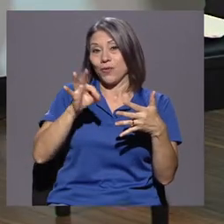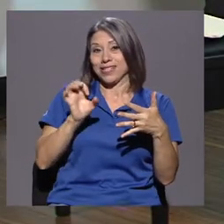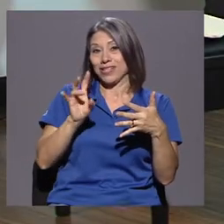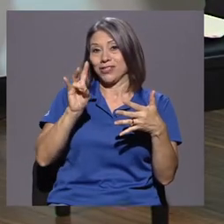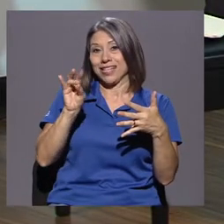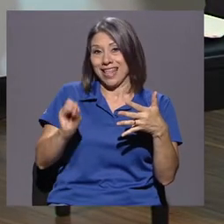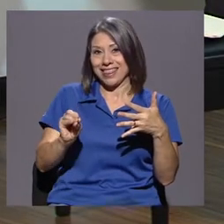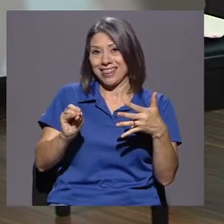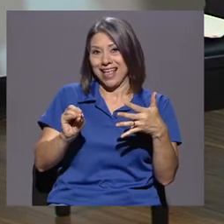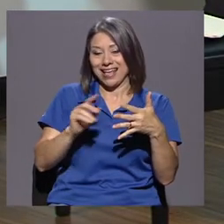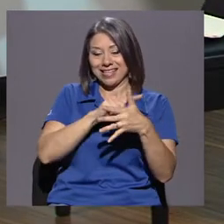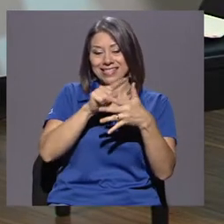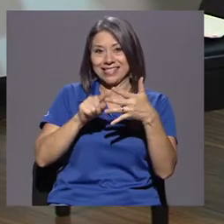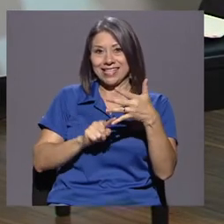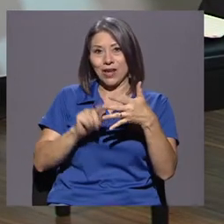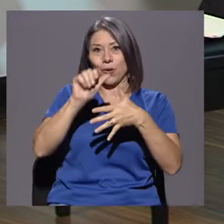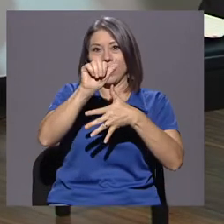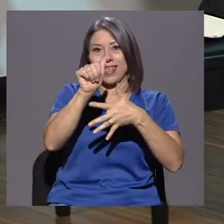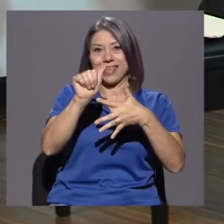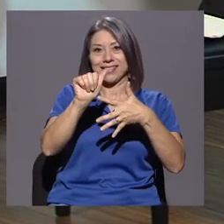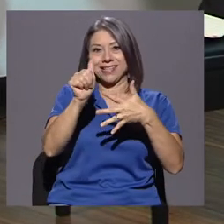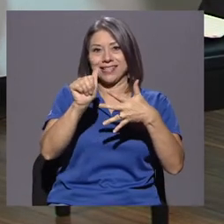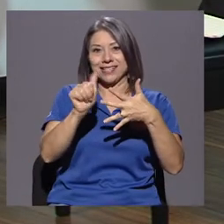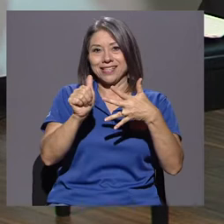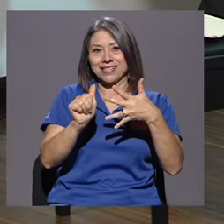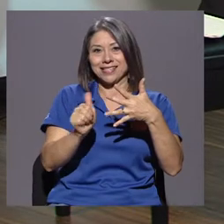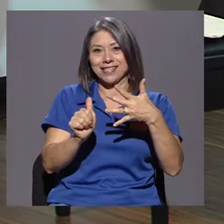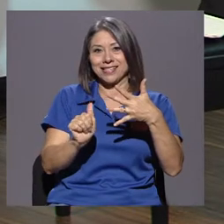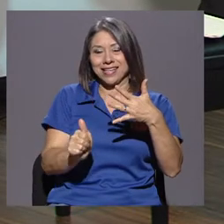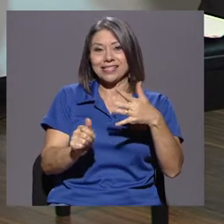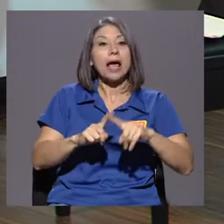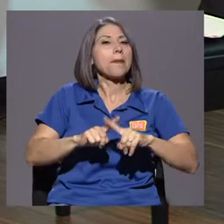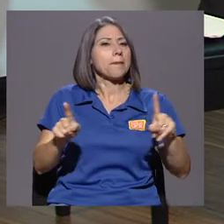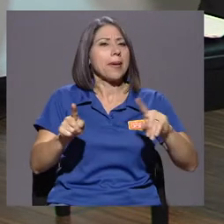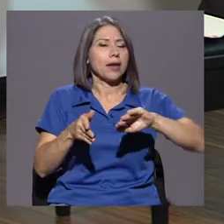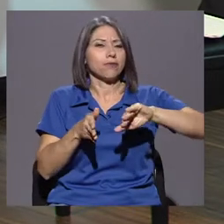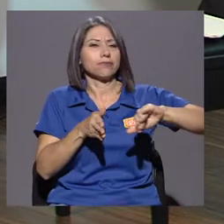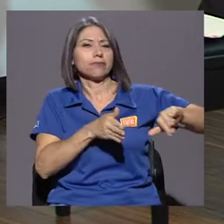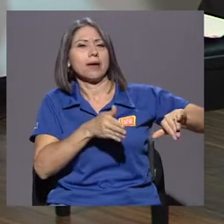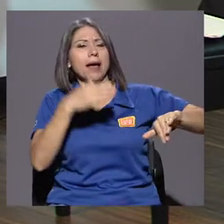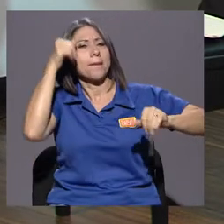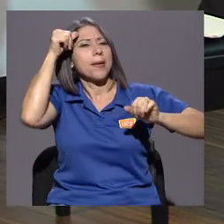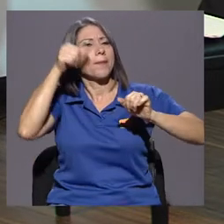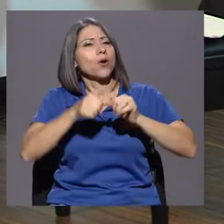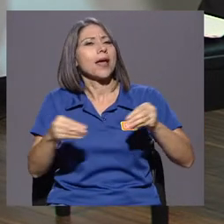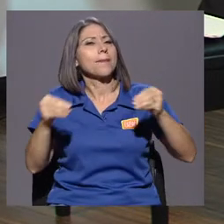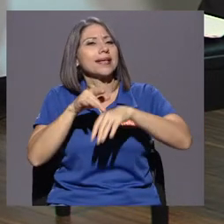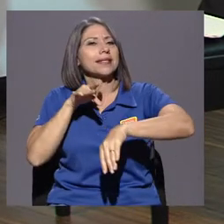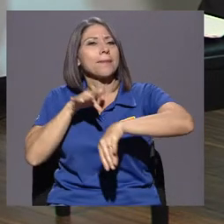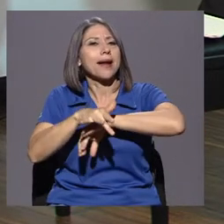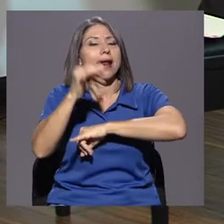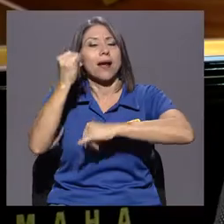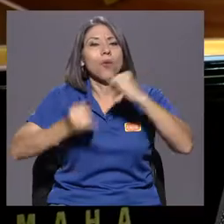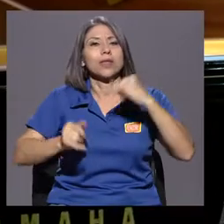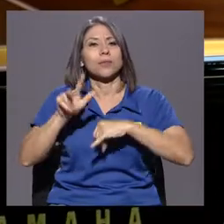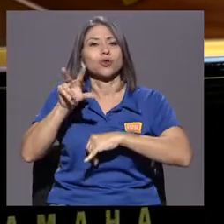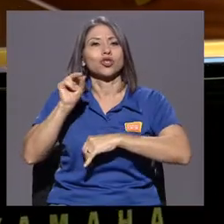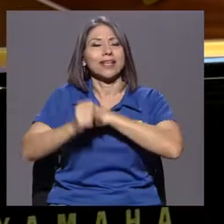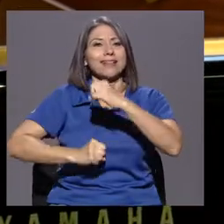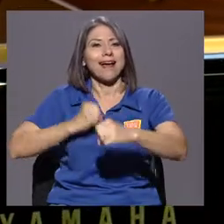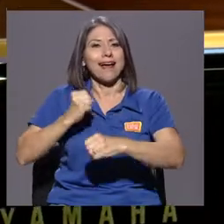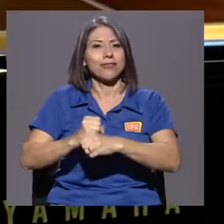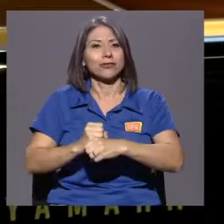eso pero para tener una memoria más temprana de los últimos 30 años por